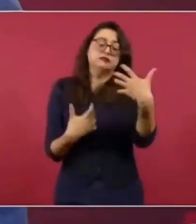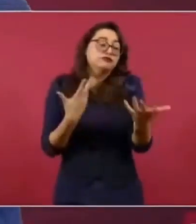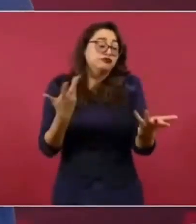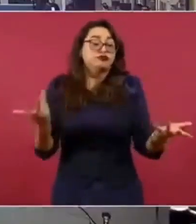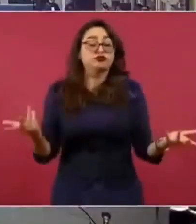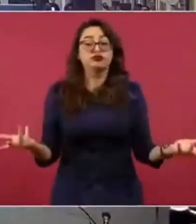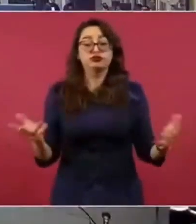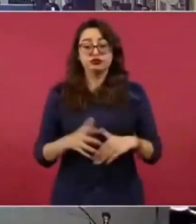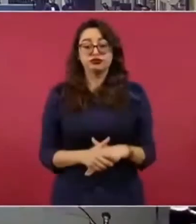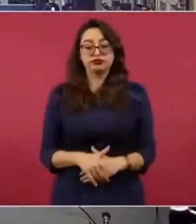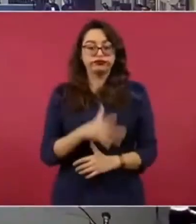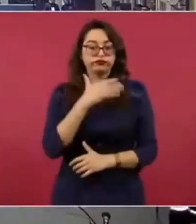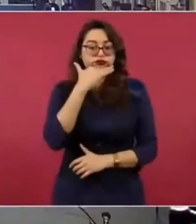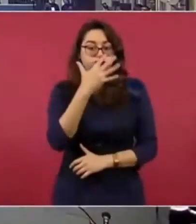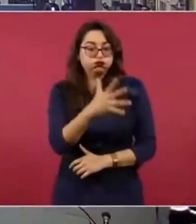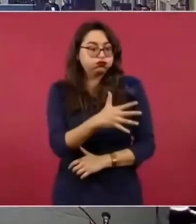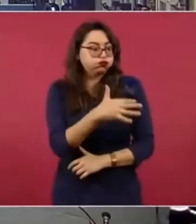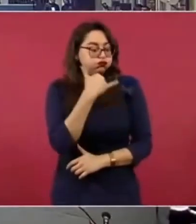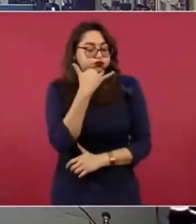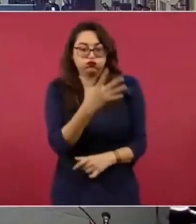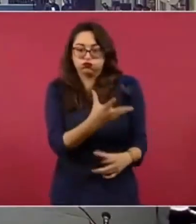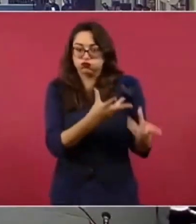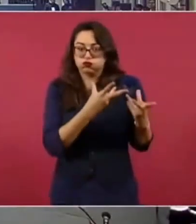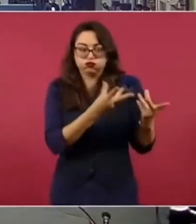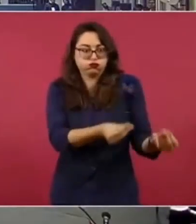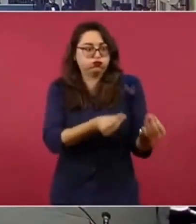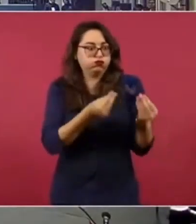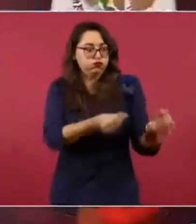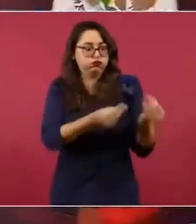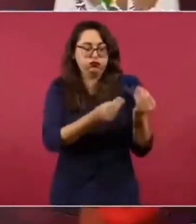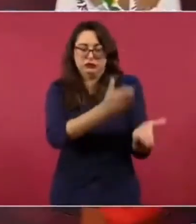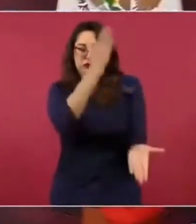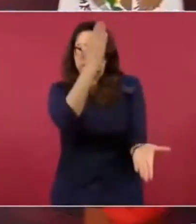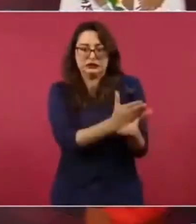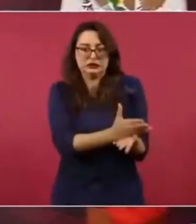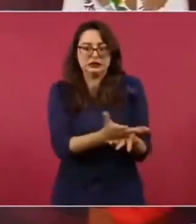todavía no terminamos de limpiar, nos faltan precisamente los